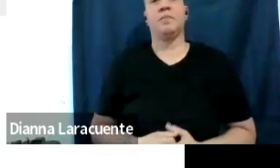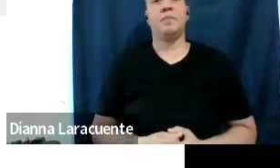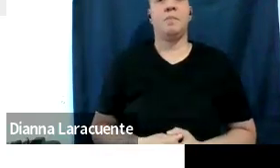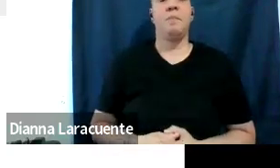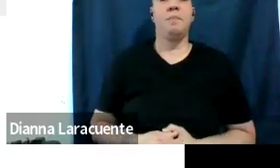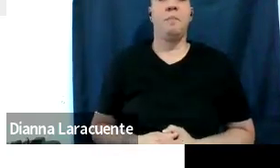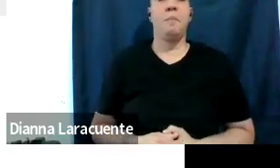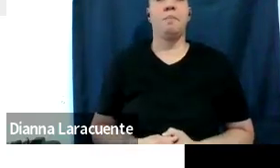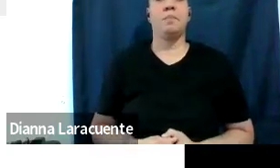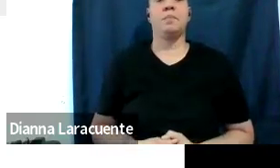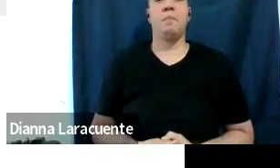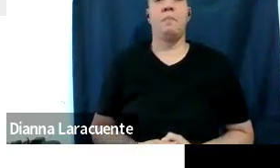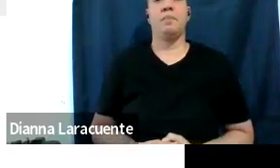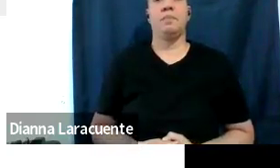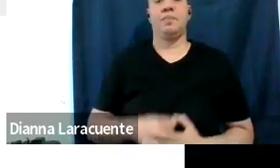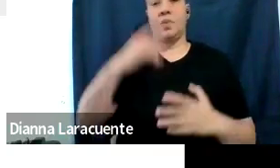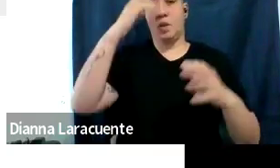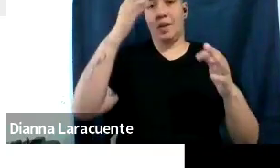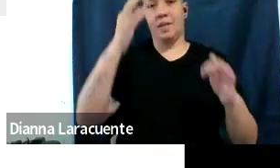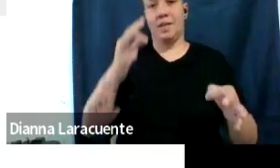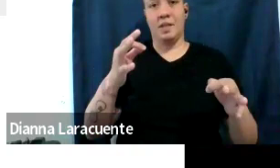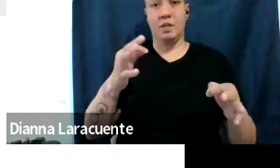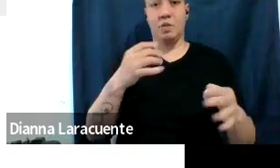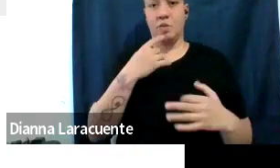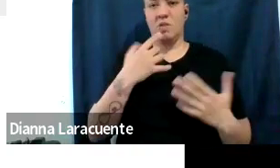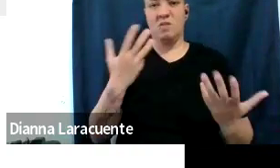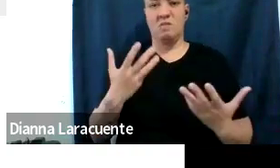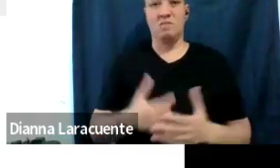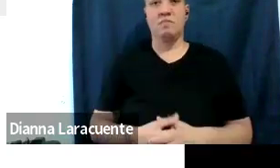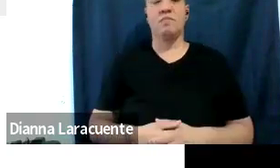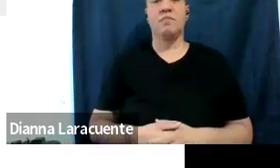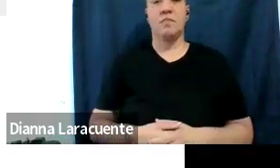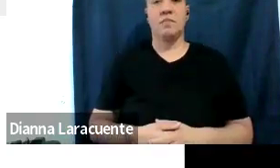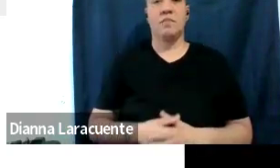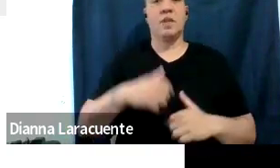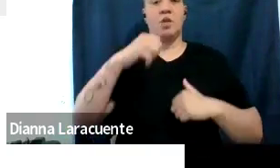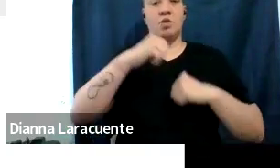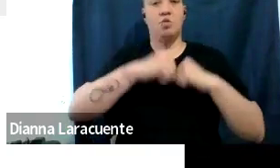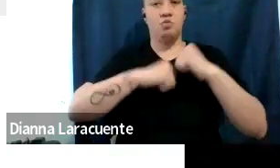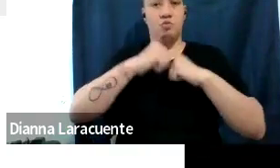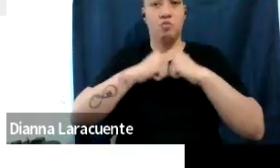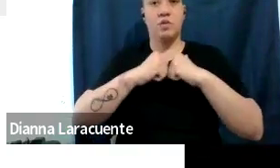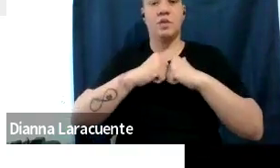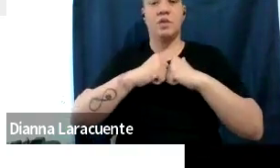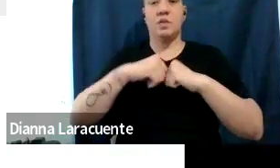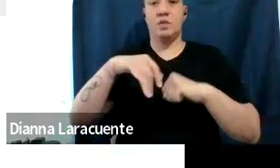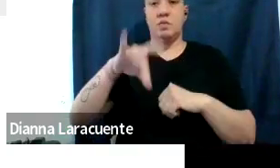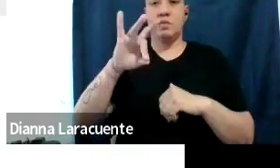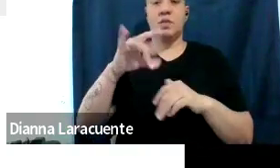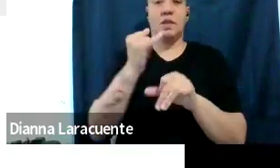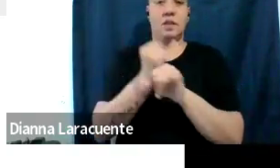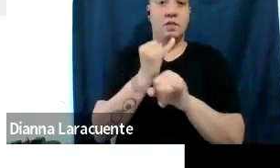Lo que él se decidió era que entonces él iba a construir y conseguir de las